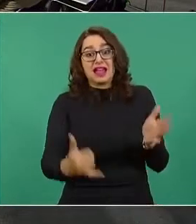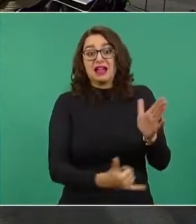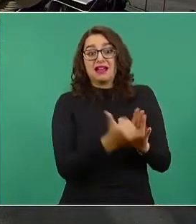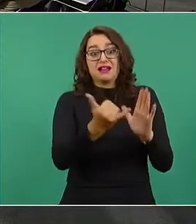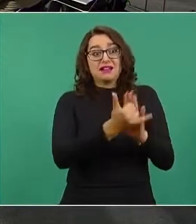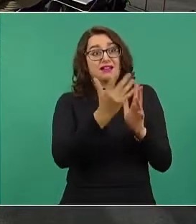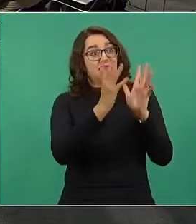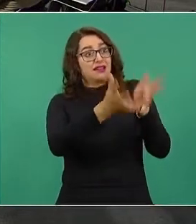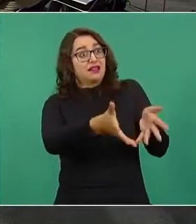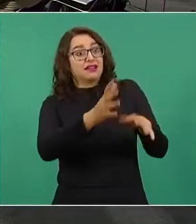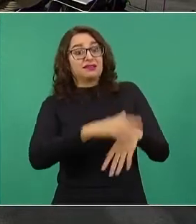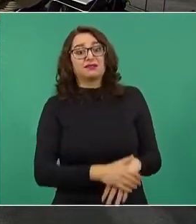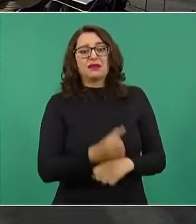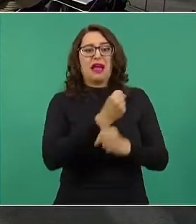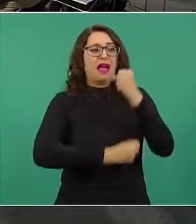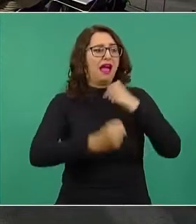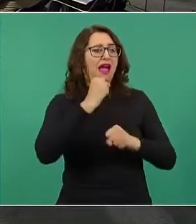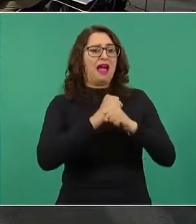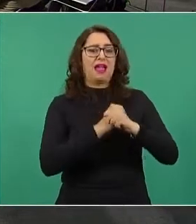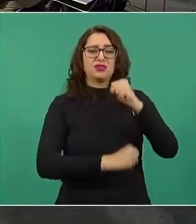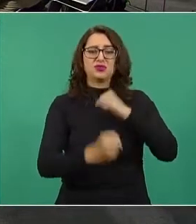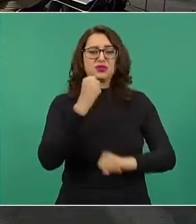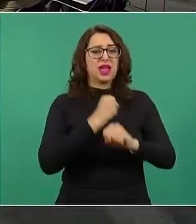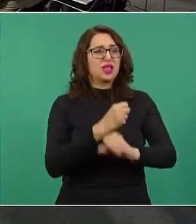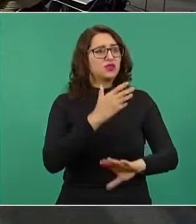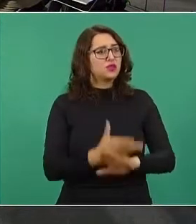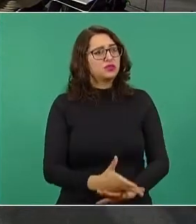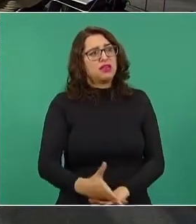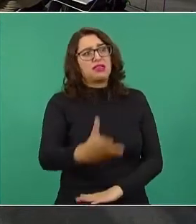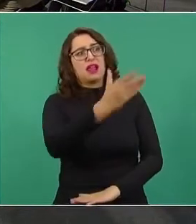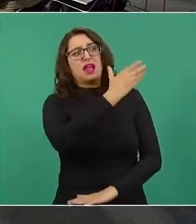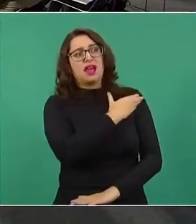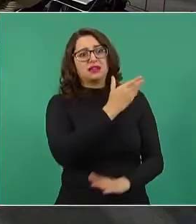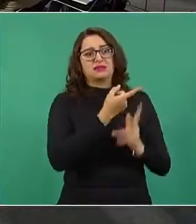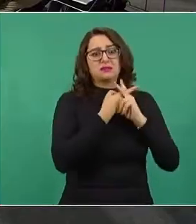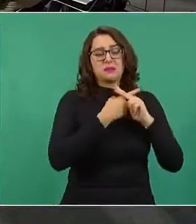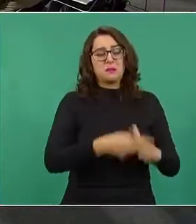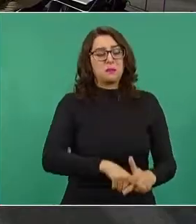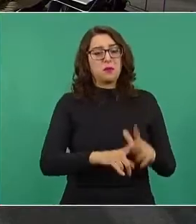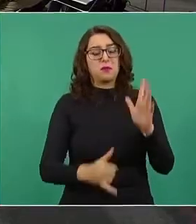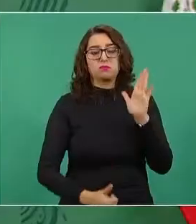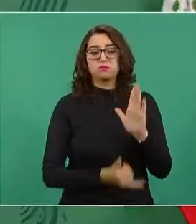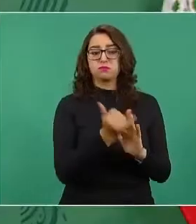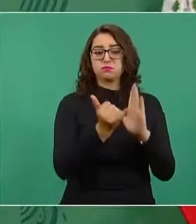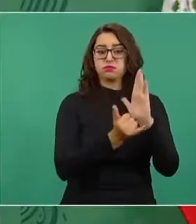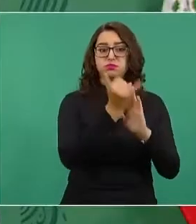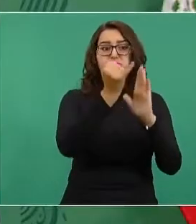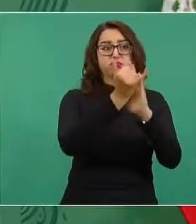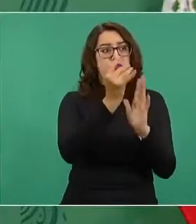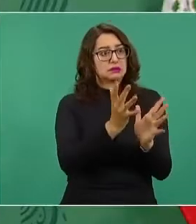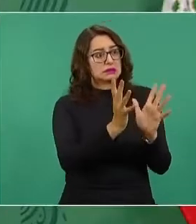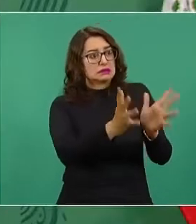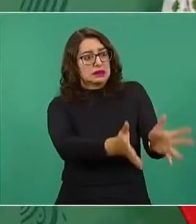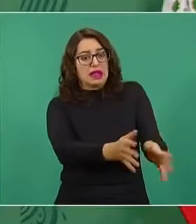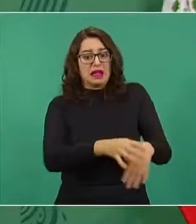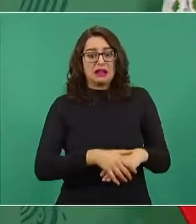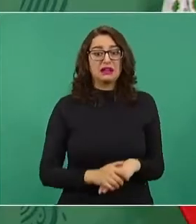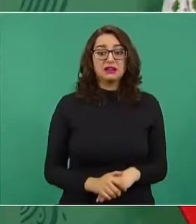desde hace mucho tiempo, pero muy especialmente